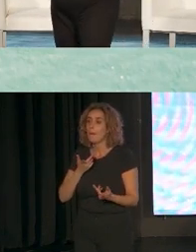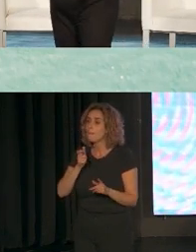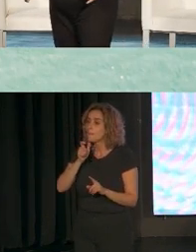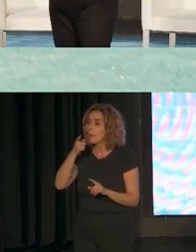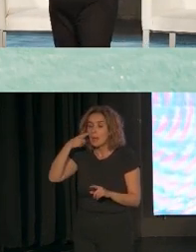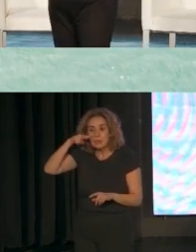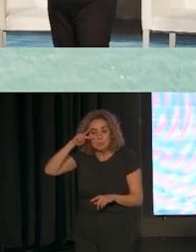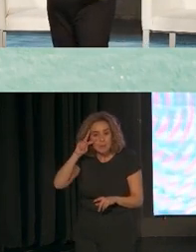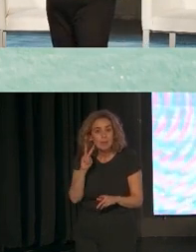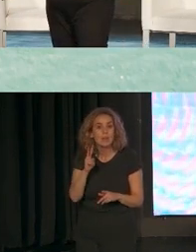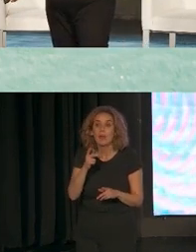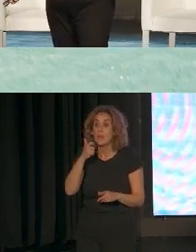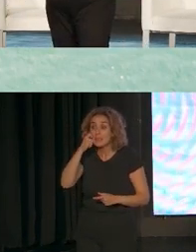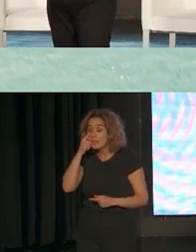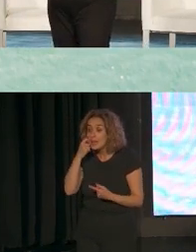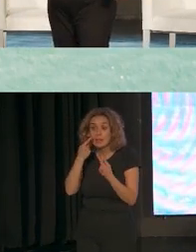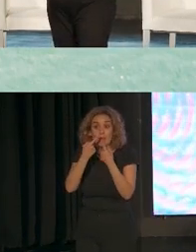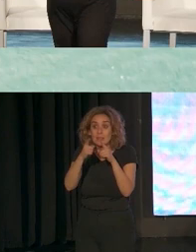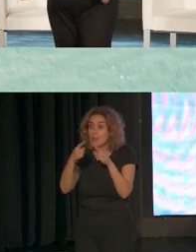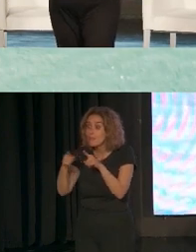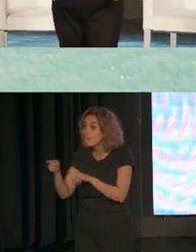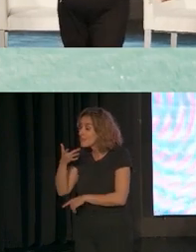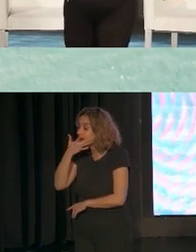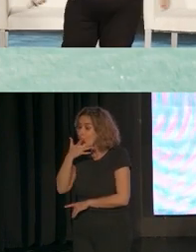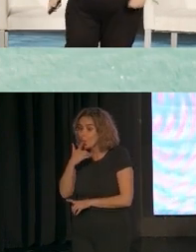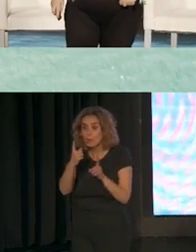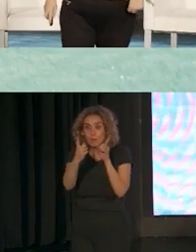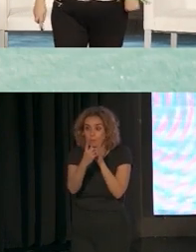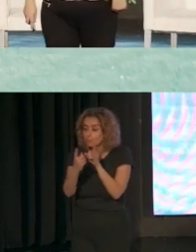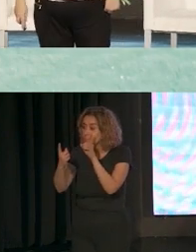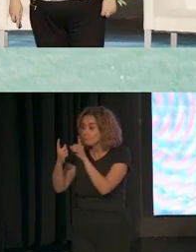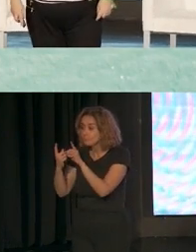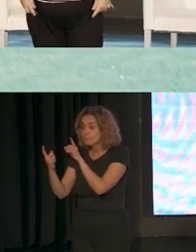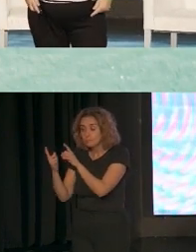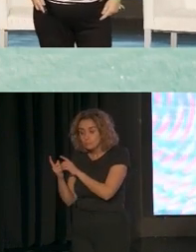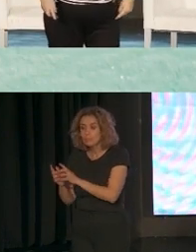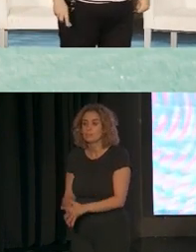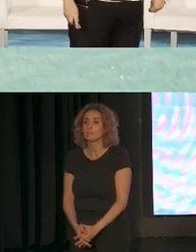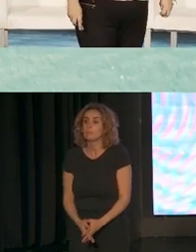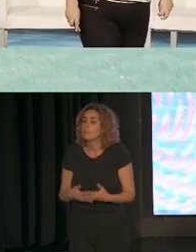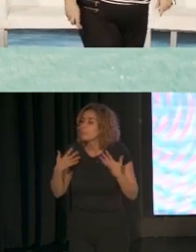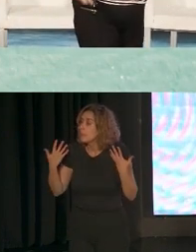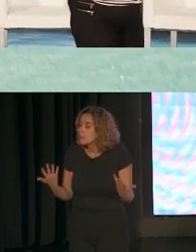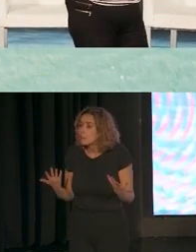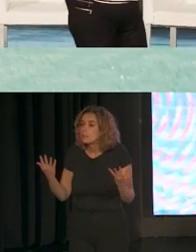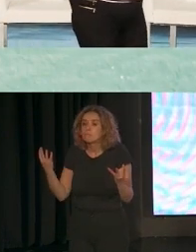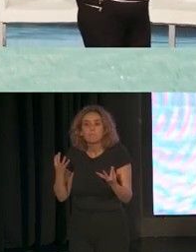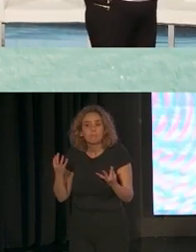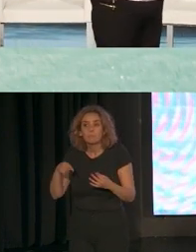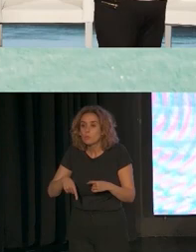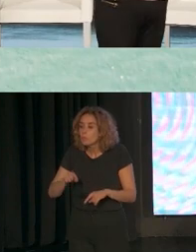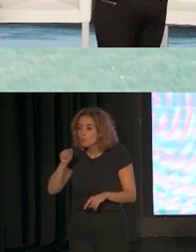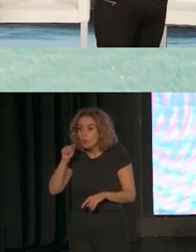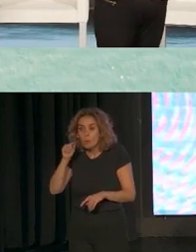otras experiencias y otras realidades que yo pues no había conocido Entonces qué pasa que con esto